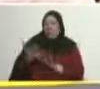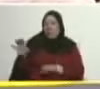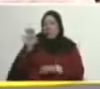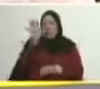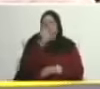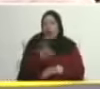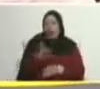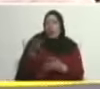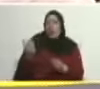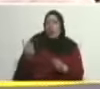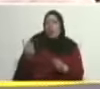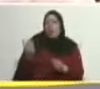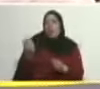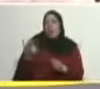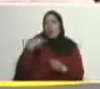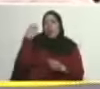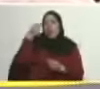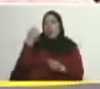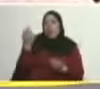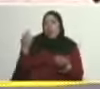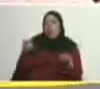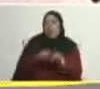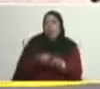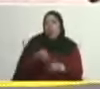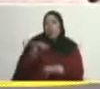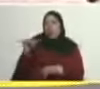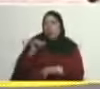así como muchos desafíos en común.